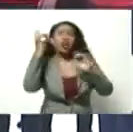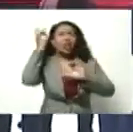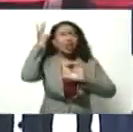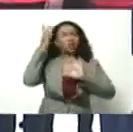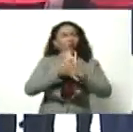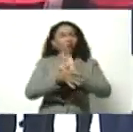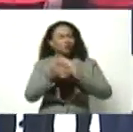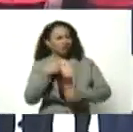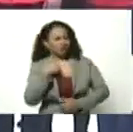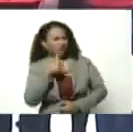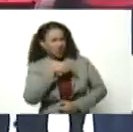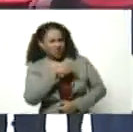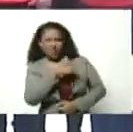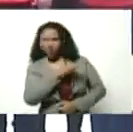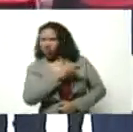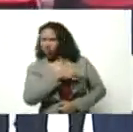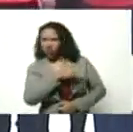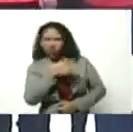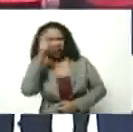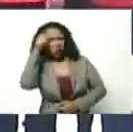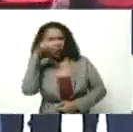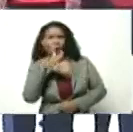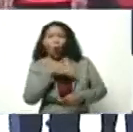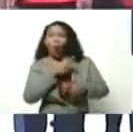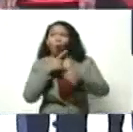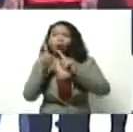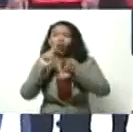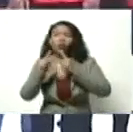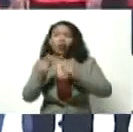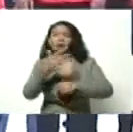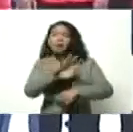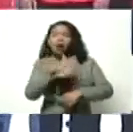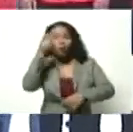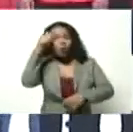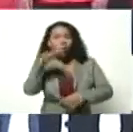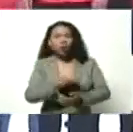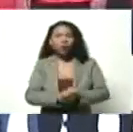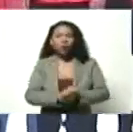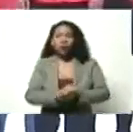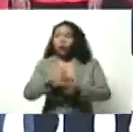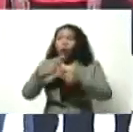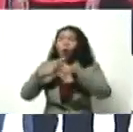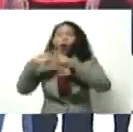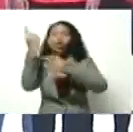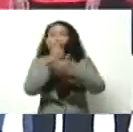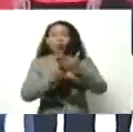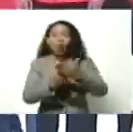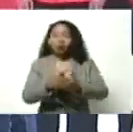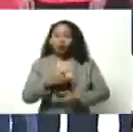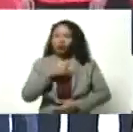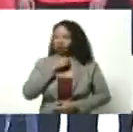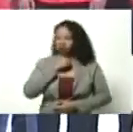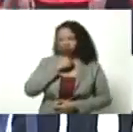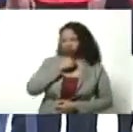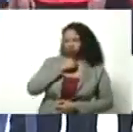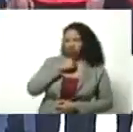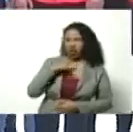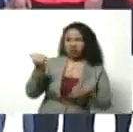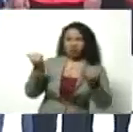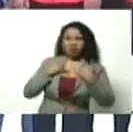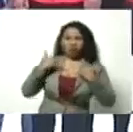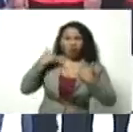no se parece al pueblo vamos a buscar algo que se parezca al pueblo Le trajeron otra cosa no le gustó y terminó